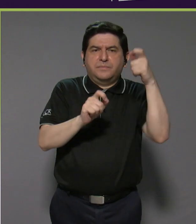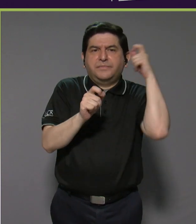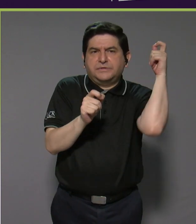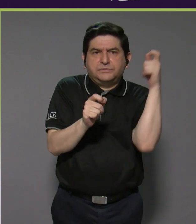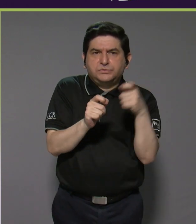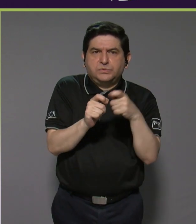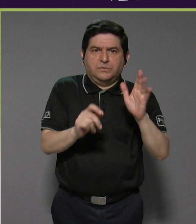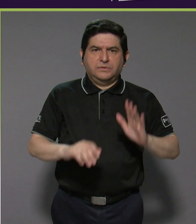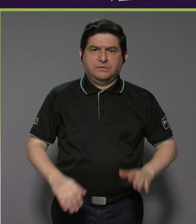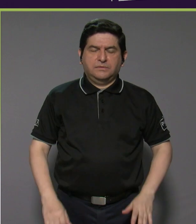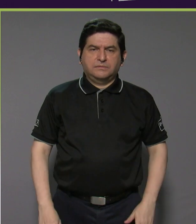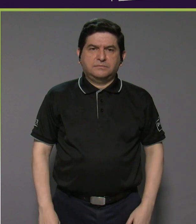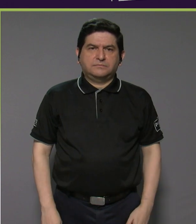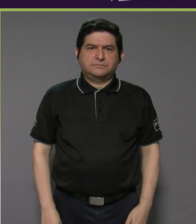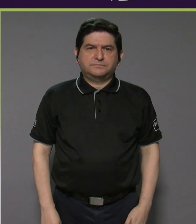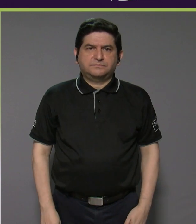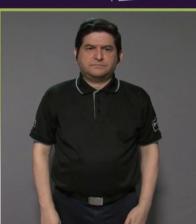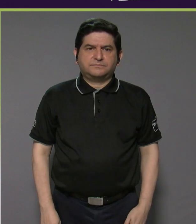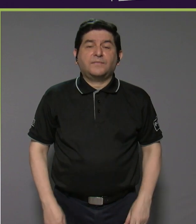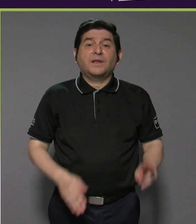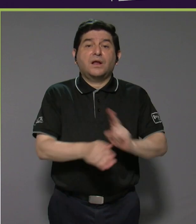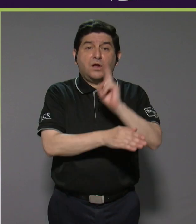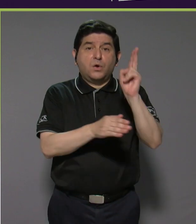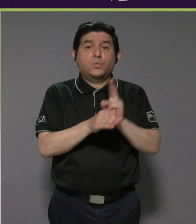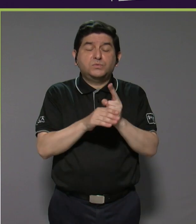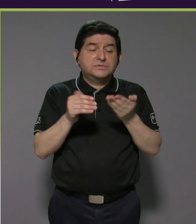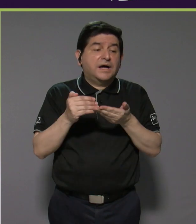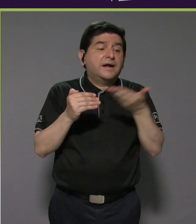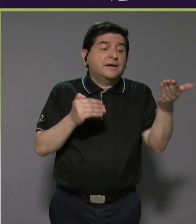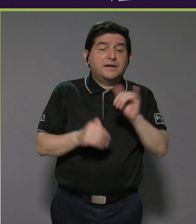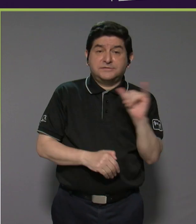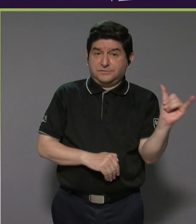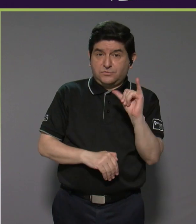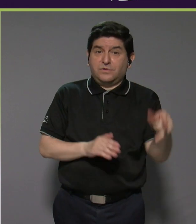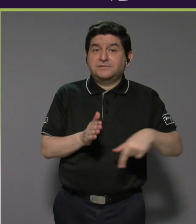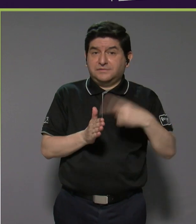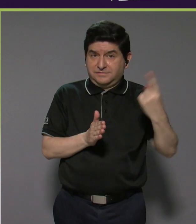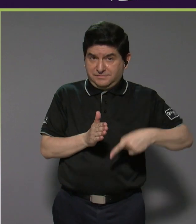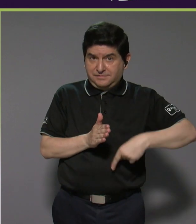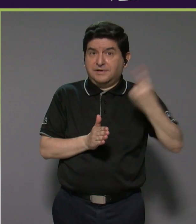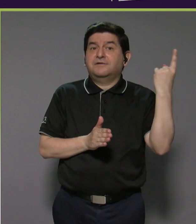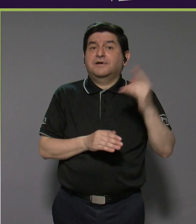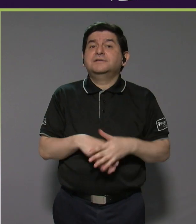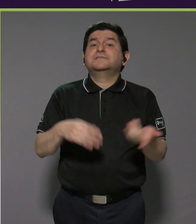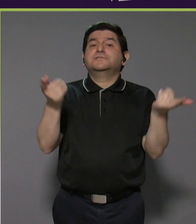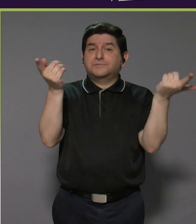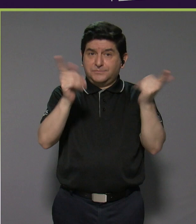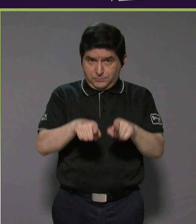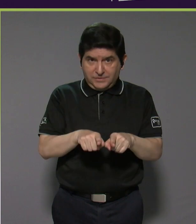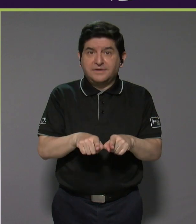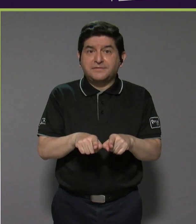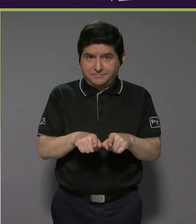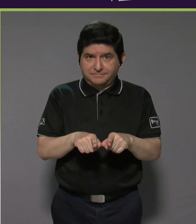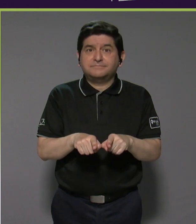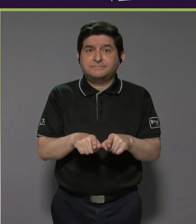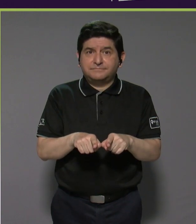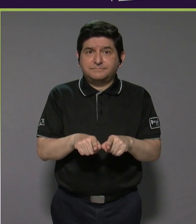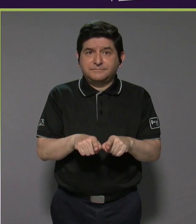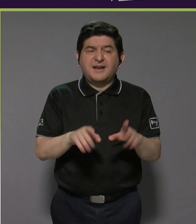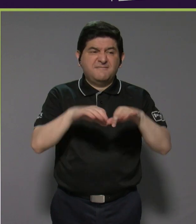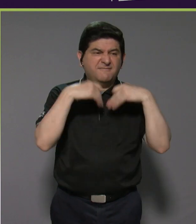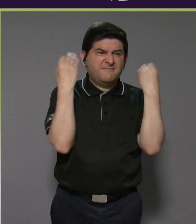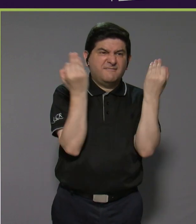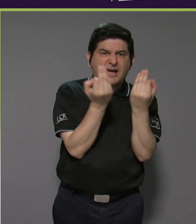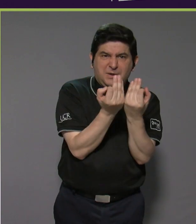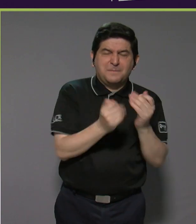determinada. El utilizar esos bienes también, muchas veces sucede que algunos